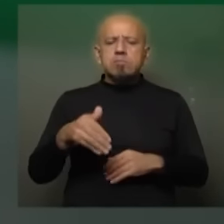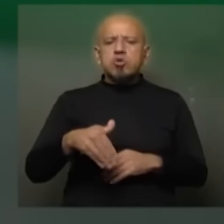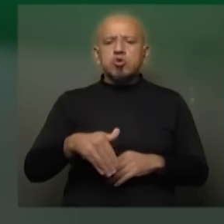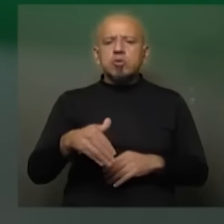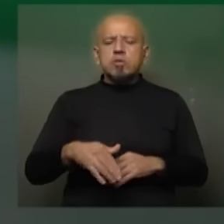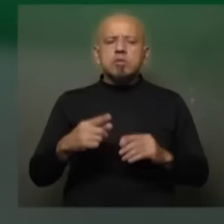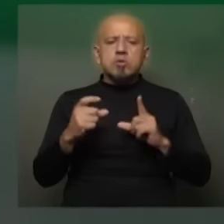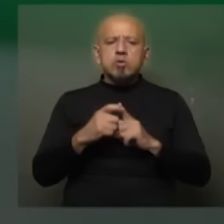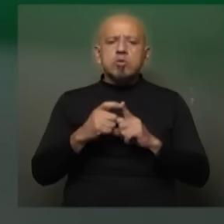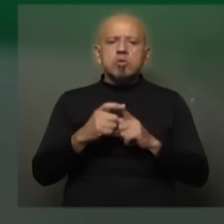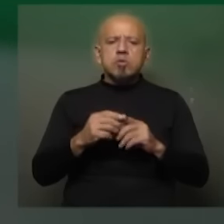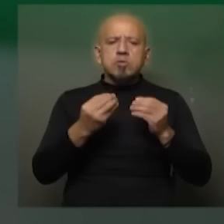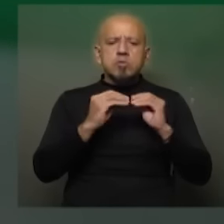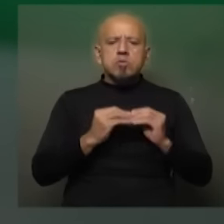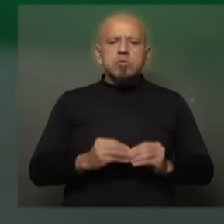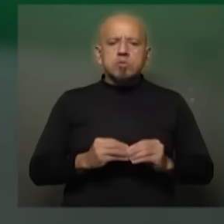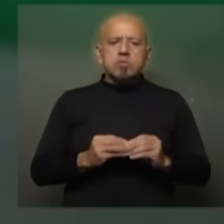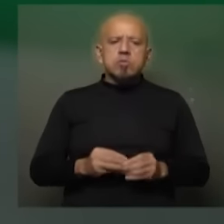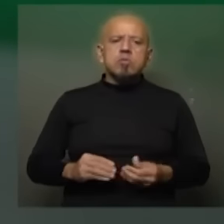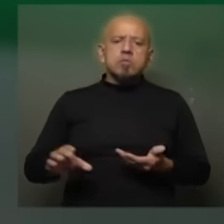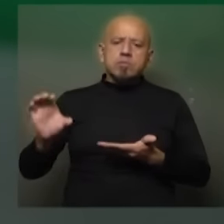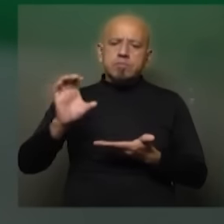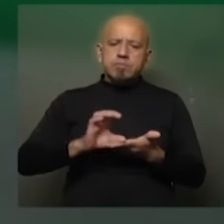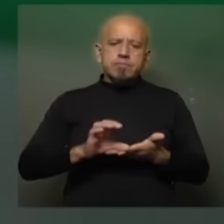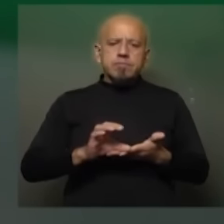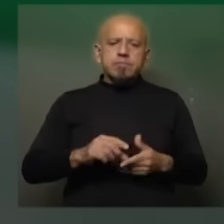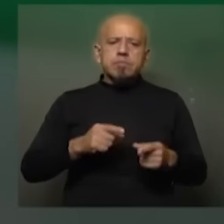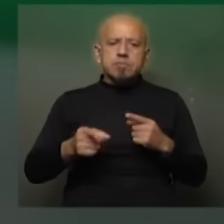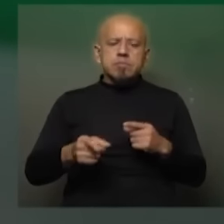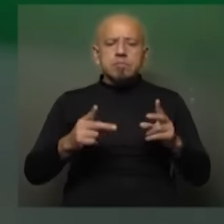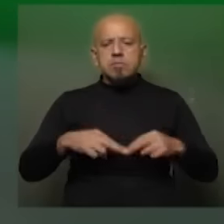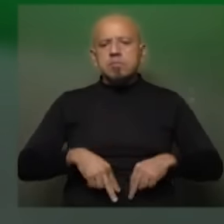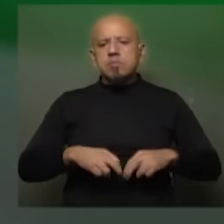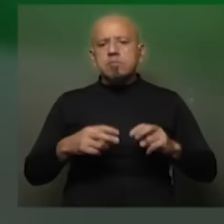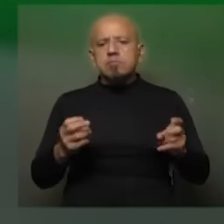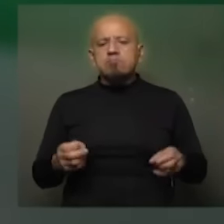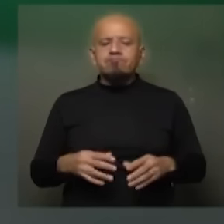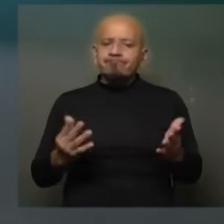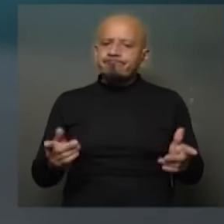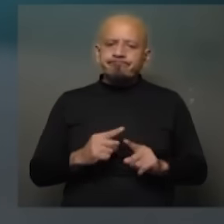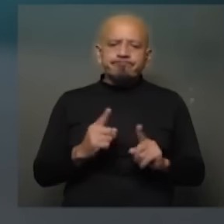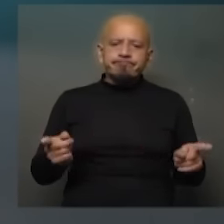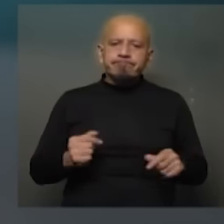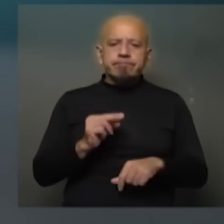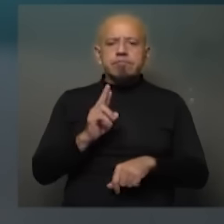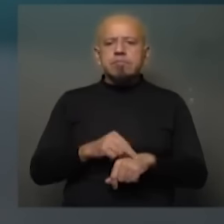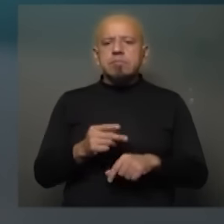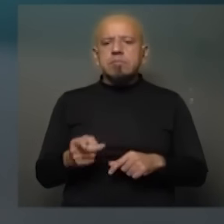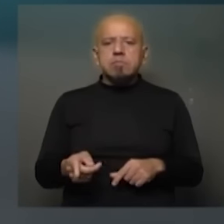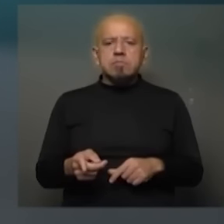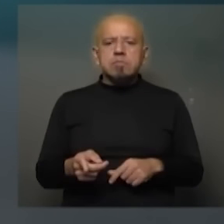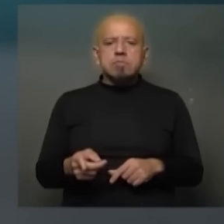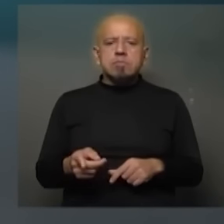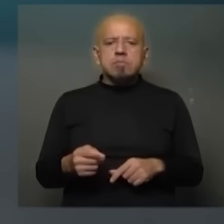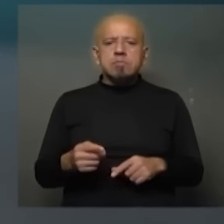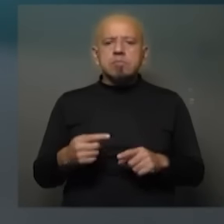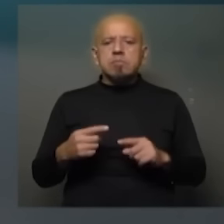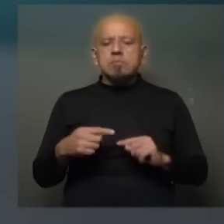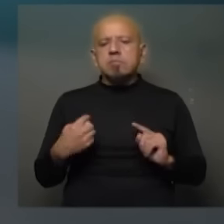del presupuesto asignado a ese sector, justamente a la investigación, no se usaron. Sostienen que la